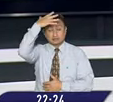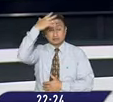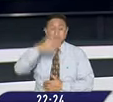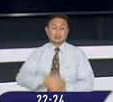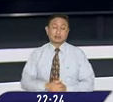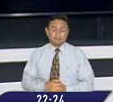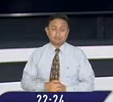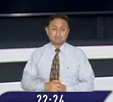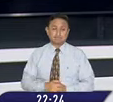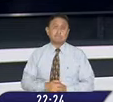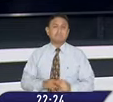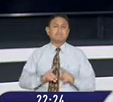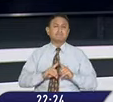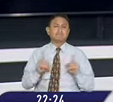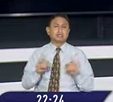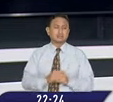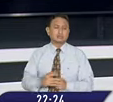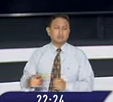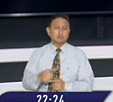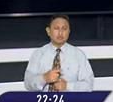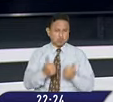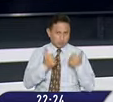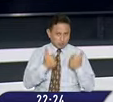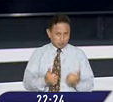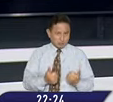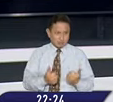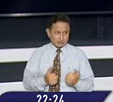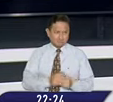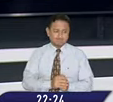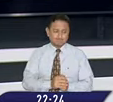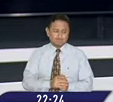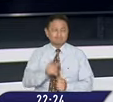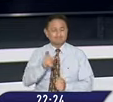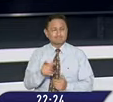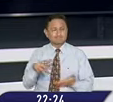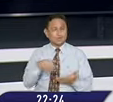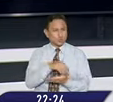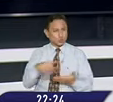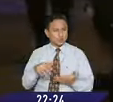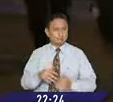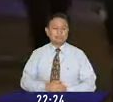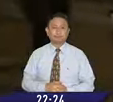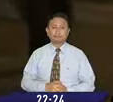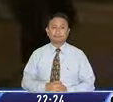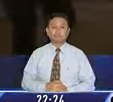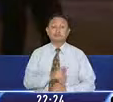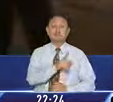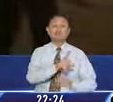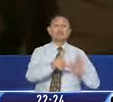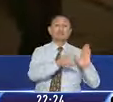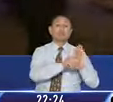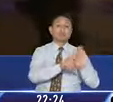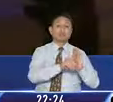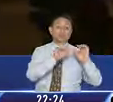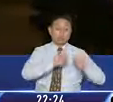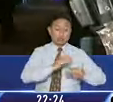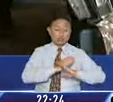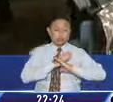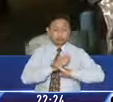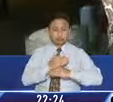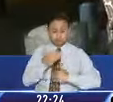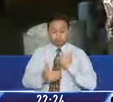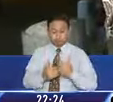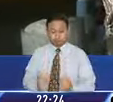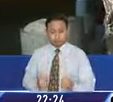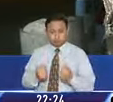Áchilas. Sin embargo, sobre su efectividad existen varias versiones. La ley del uso legítimo de la fuerza está